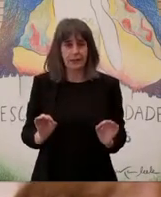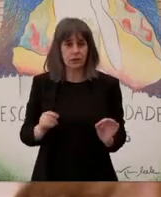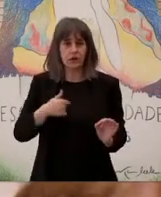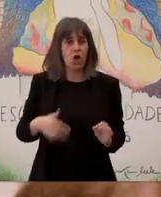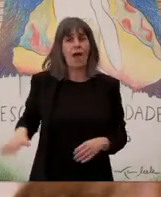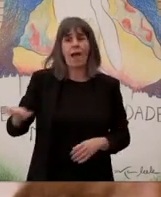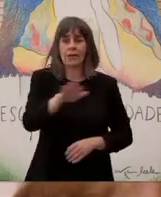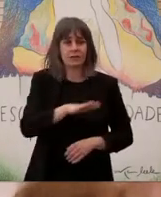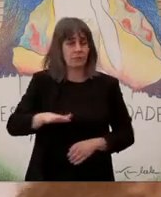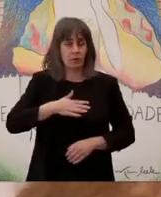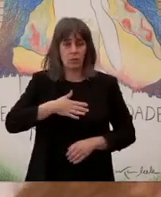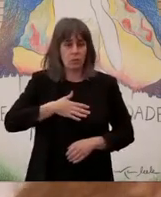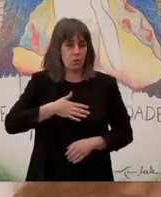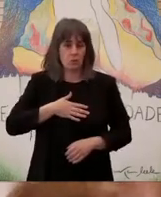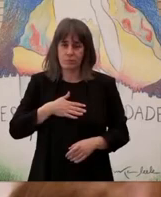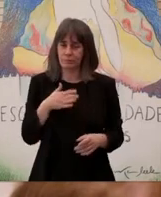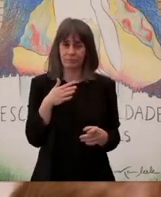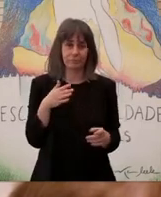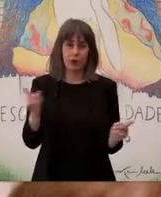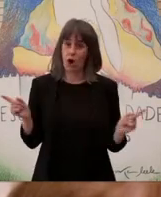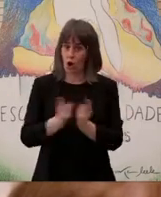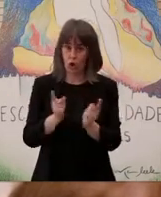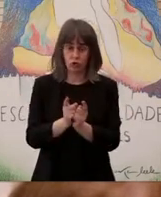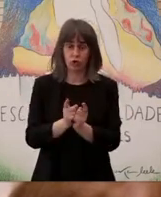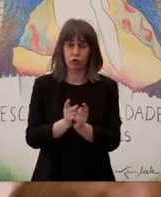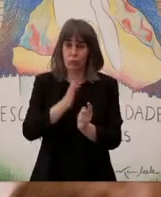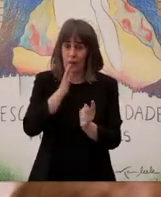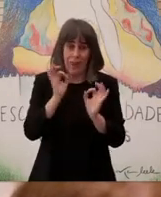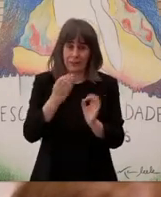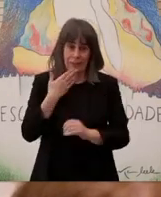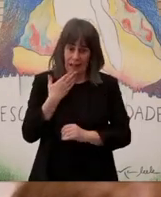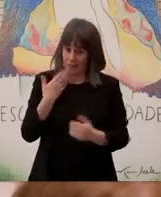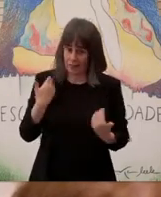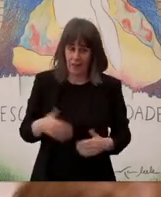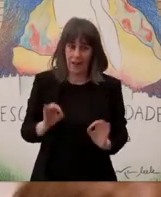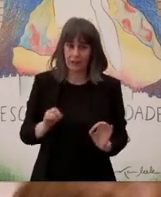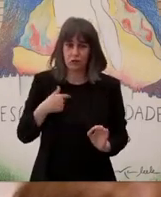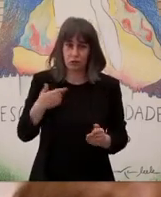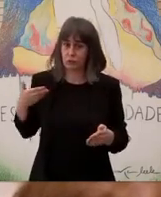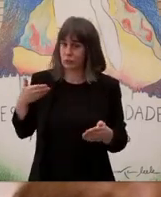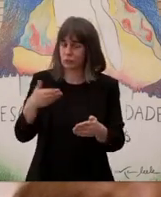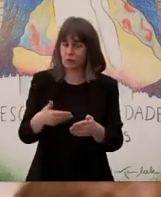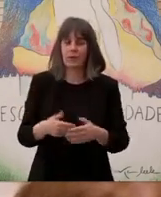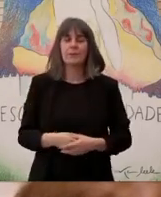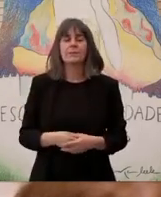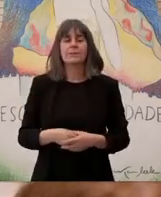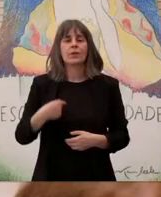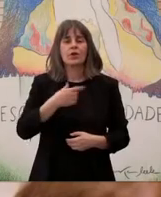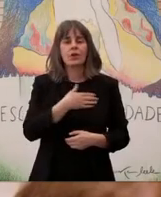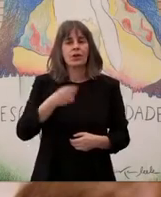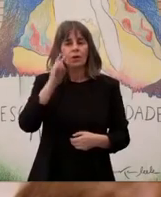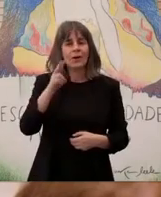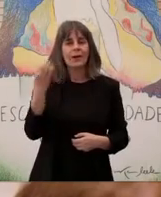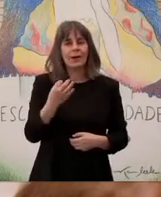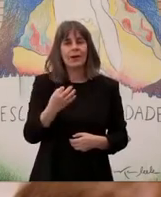vez o menos espacio más corto simplemente por ley de vida no O que querría ver como hay rapidez son